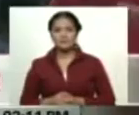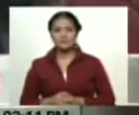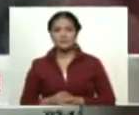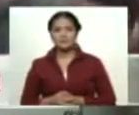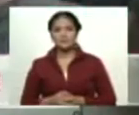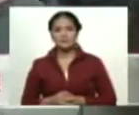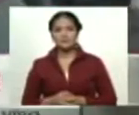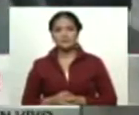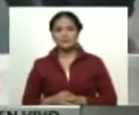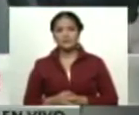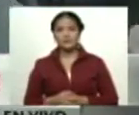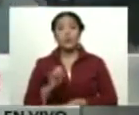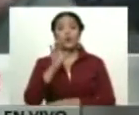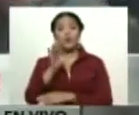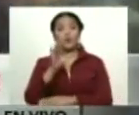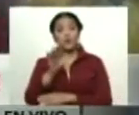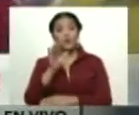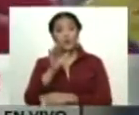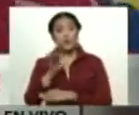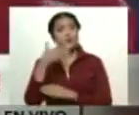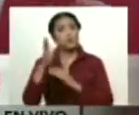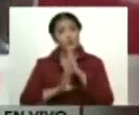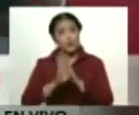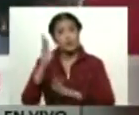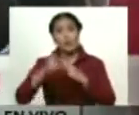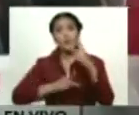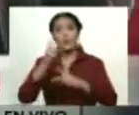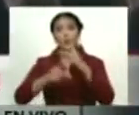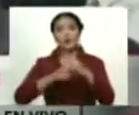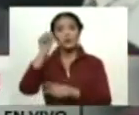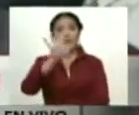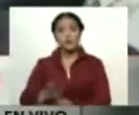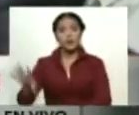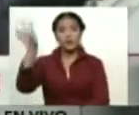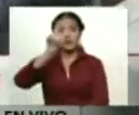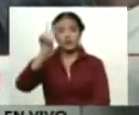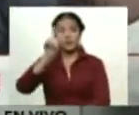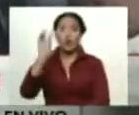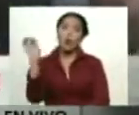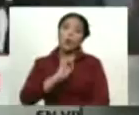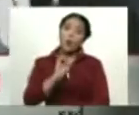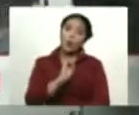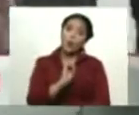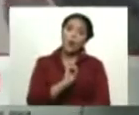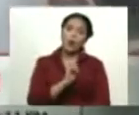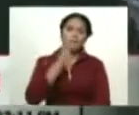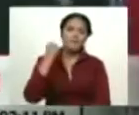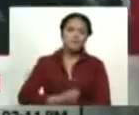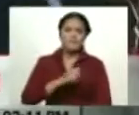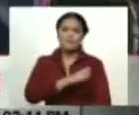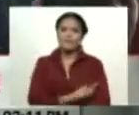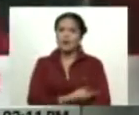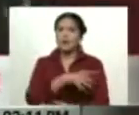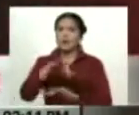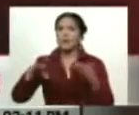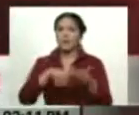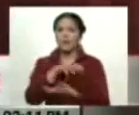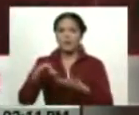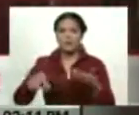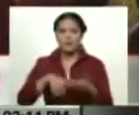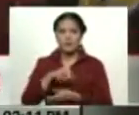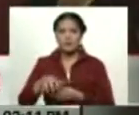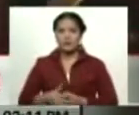ser un futuro de mayor avance y progreso para nuestro país, o por el contrario, una intensificación del conflicto